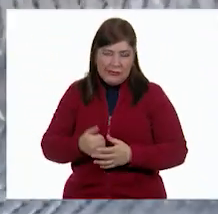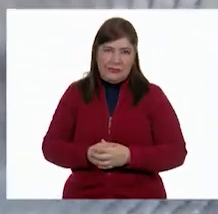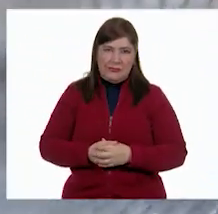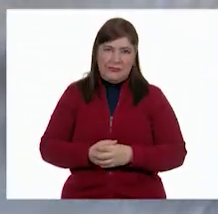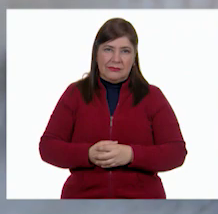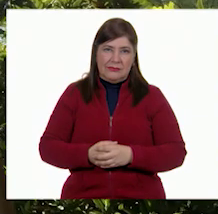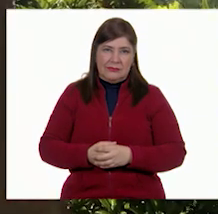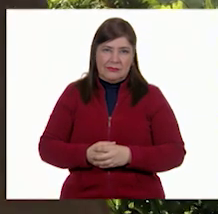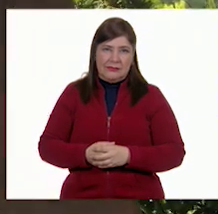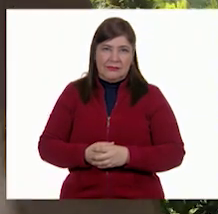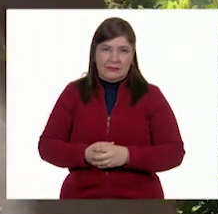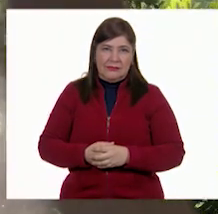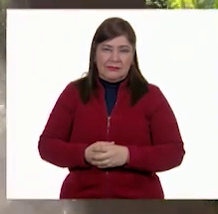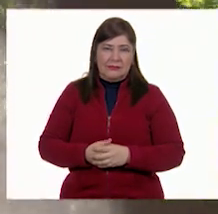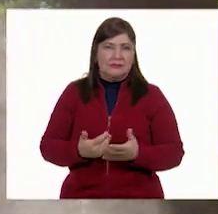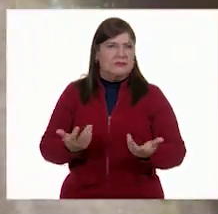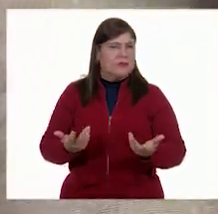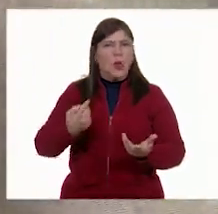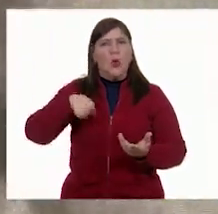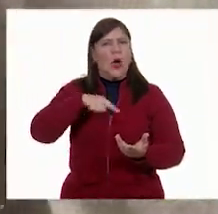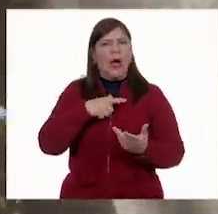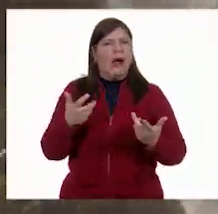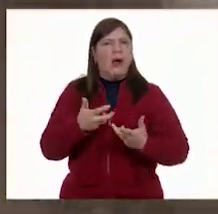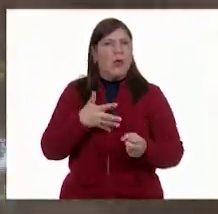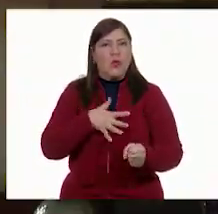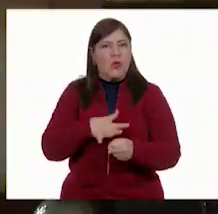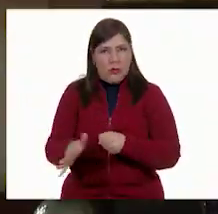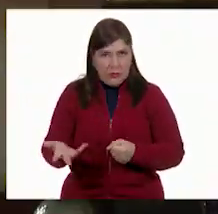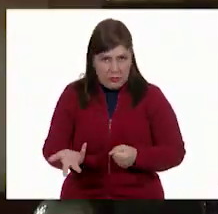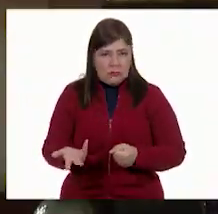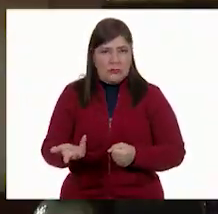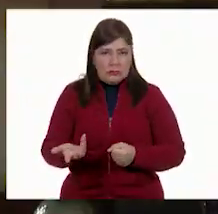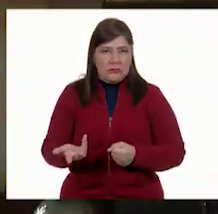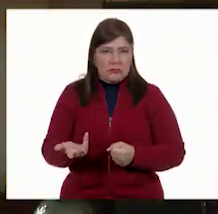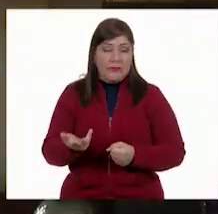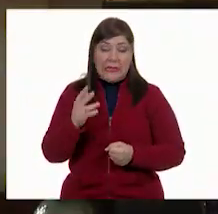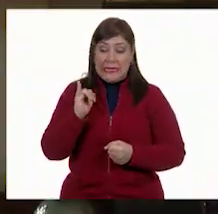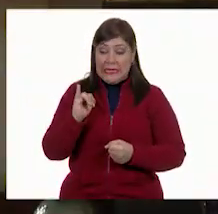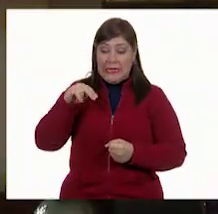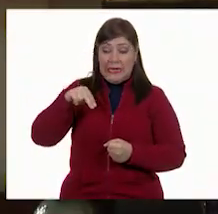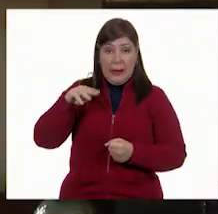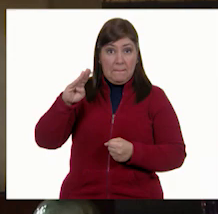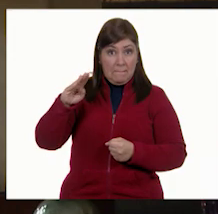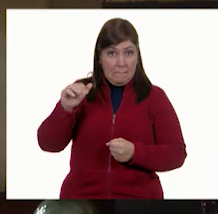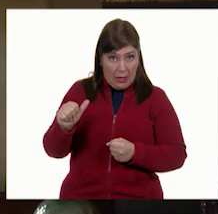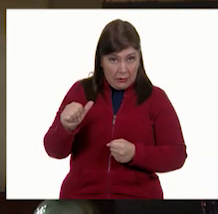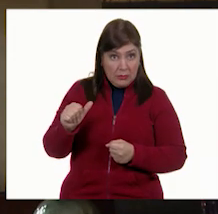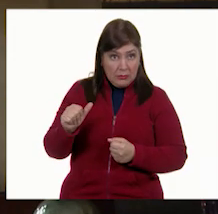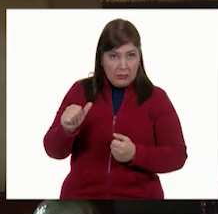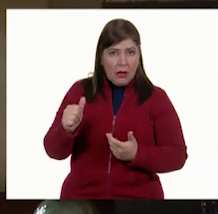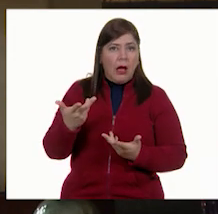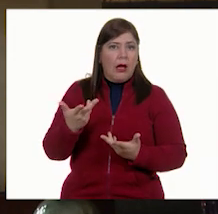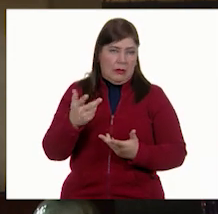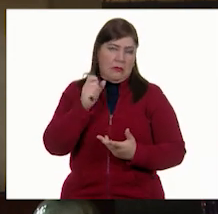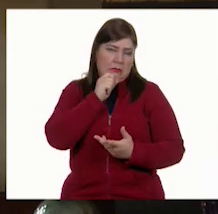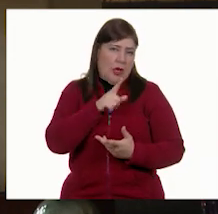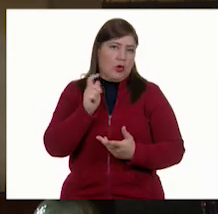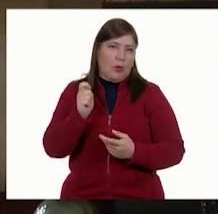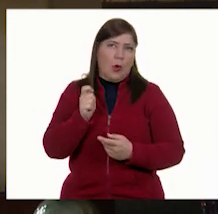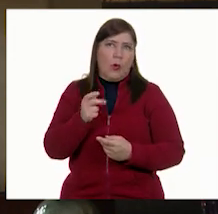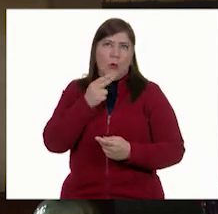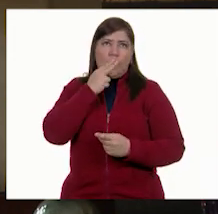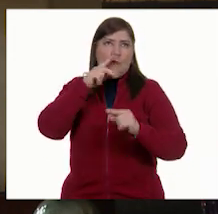Lo que hacemos es que el INBA como también es patrimonio